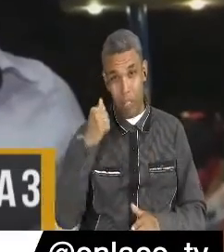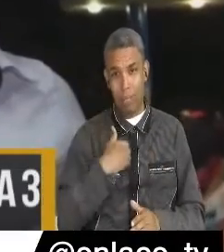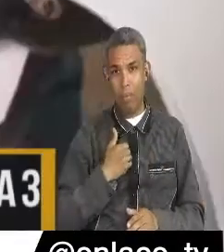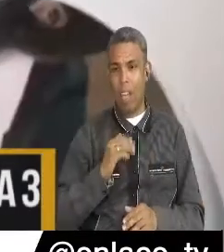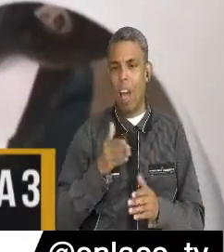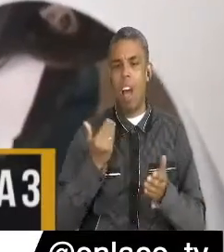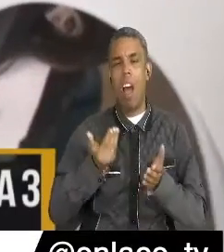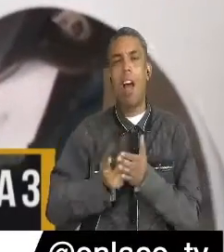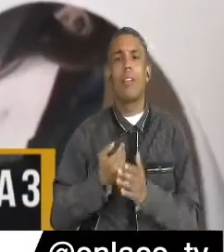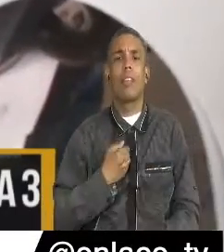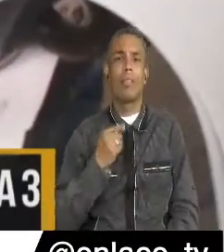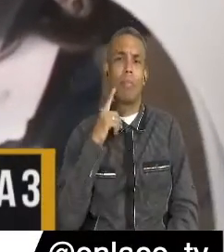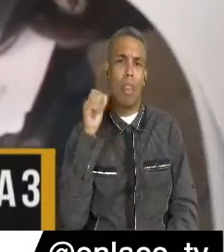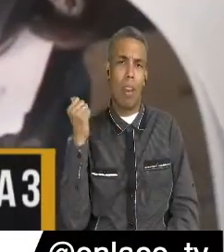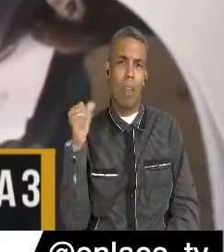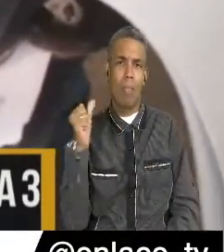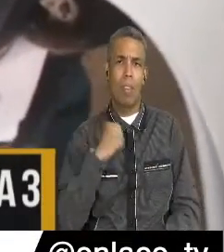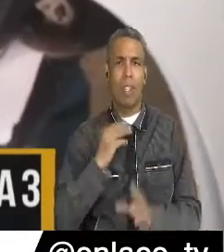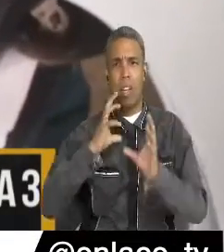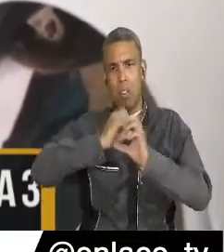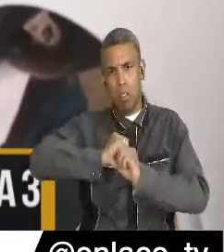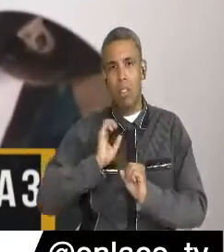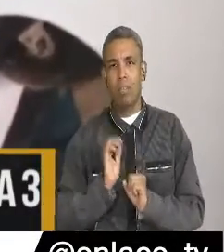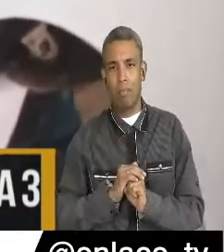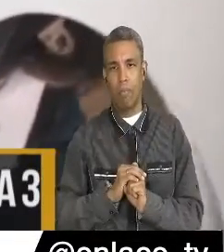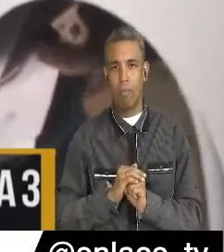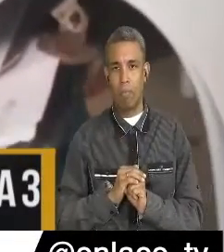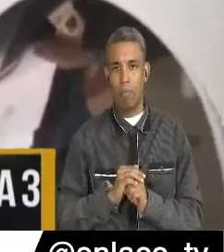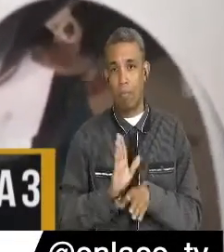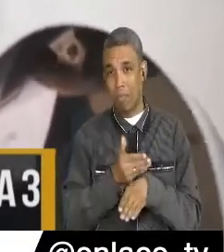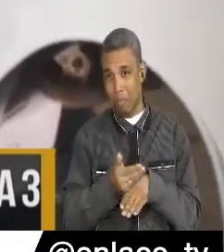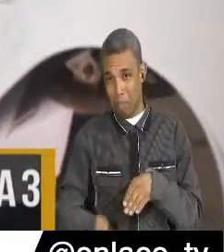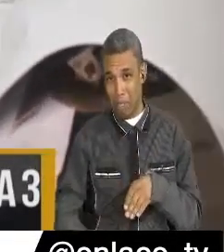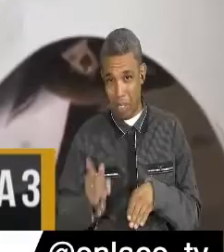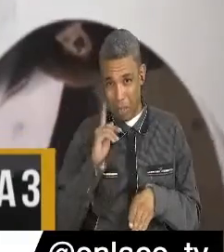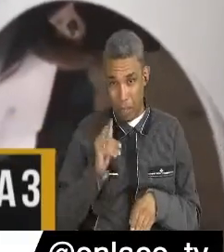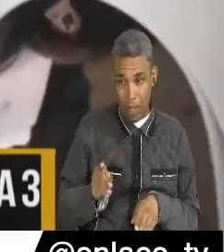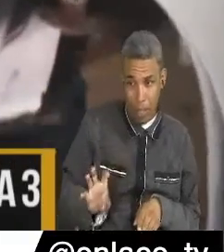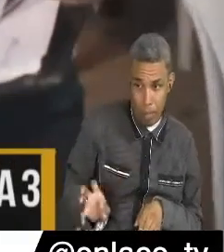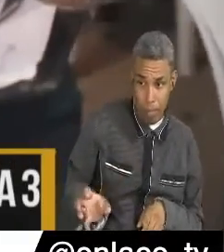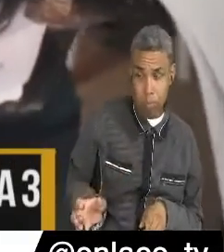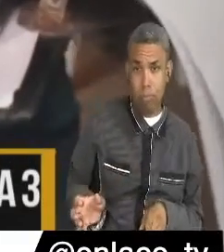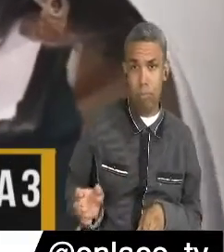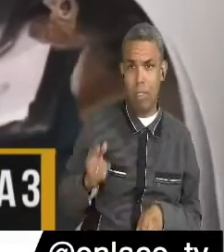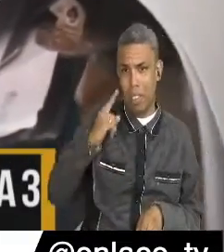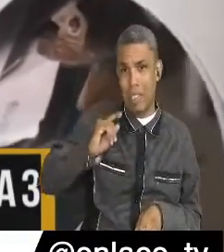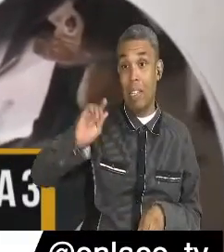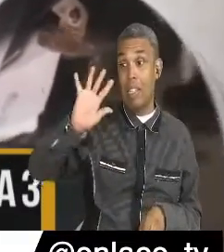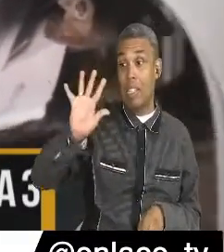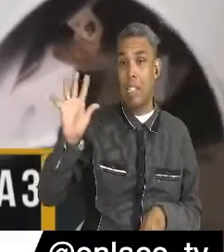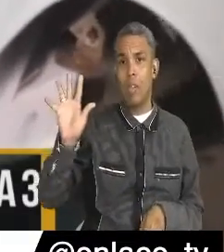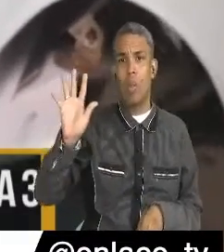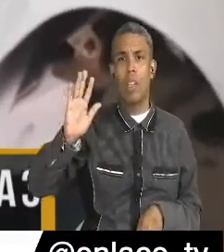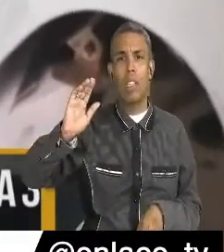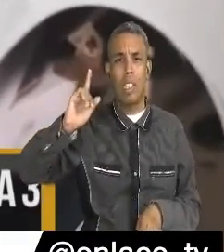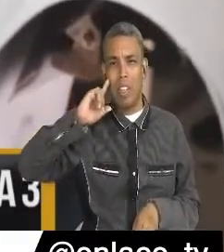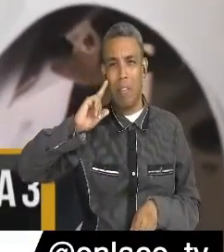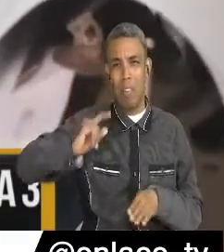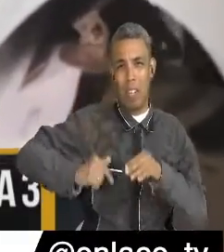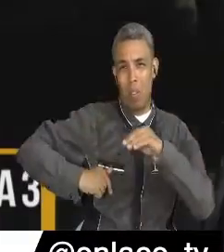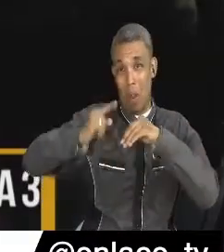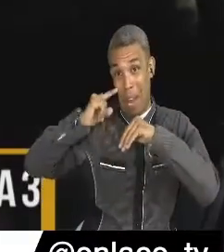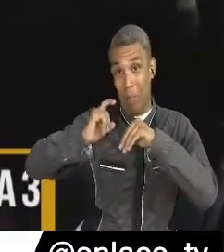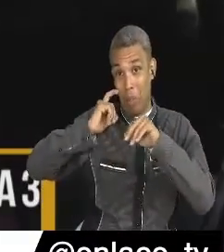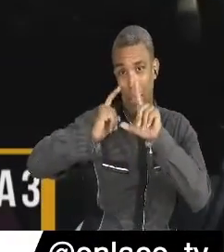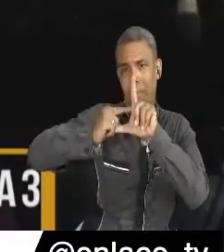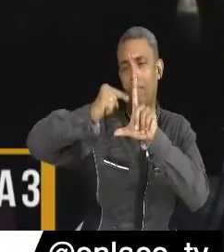65 decibeles. De 9 de la noche en adelante debe bajar a 55 decibeles, según la resolución 0627 del 2006. Y les